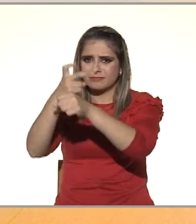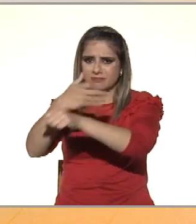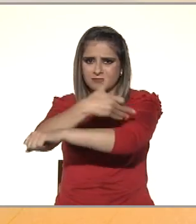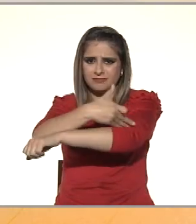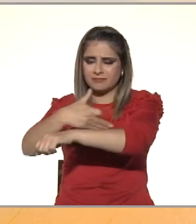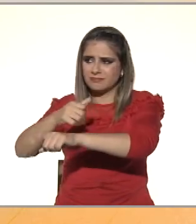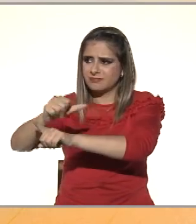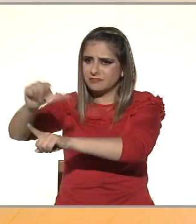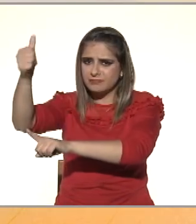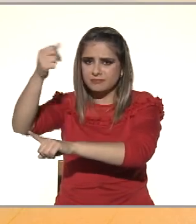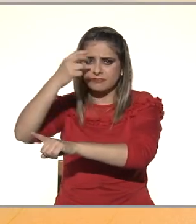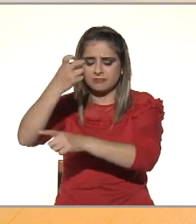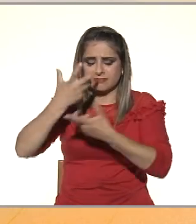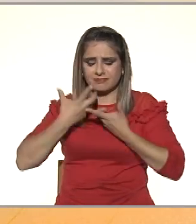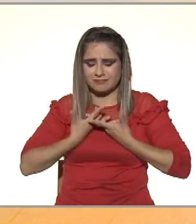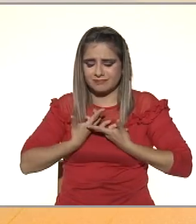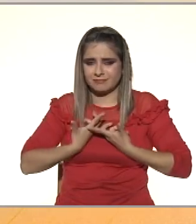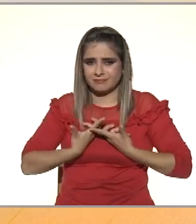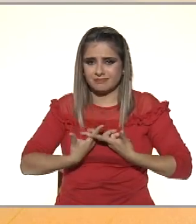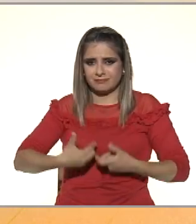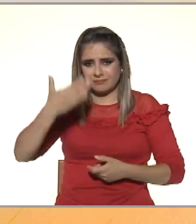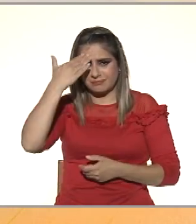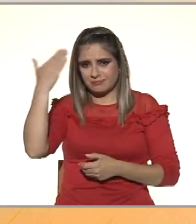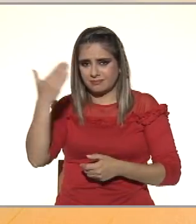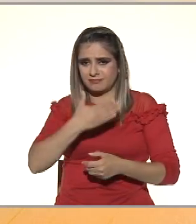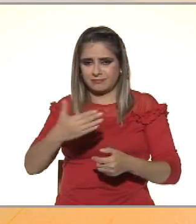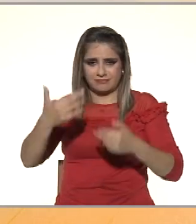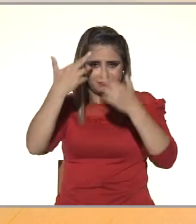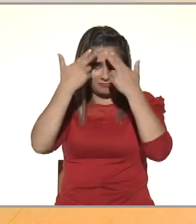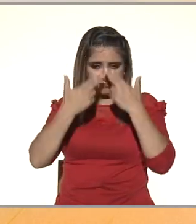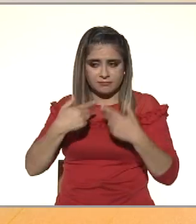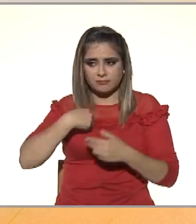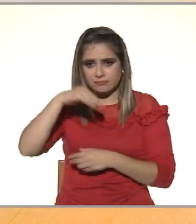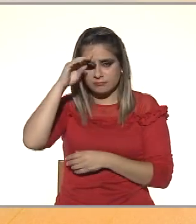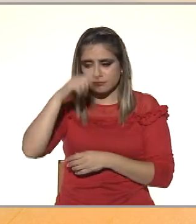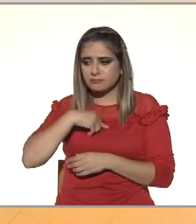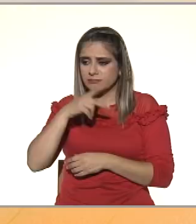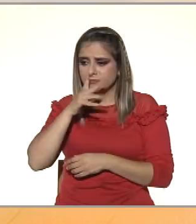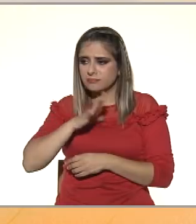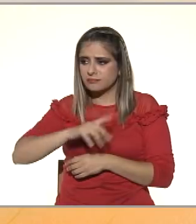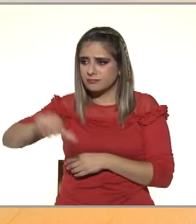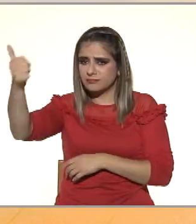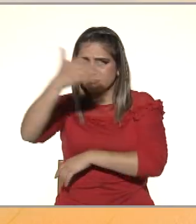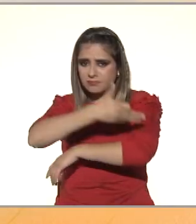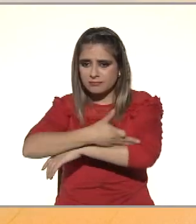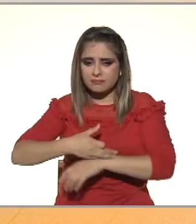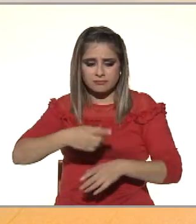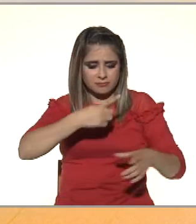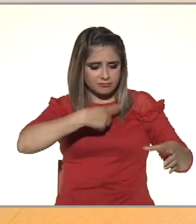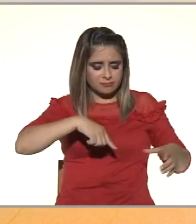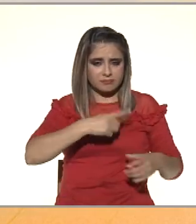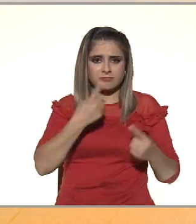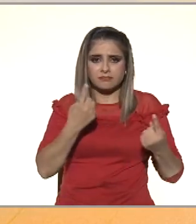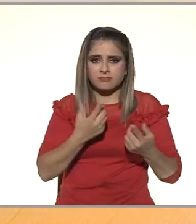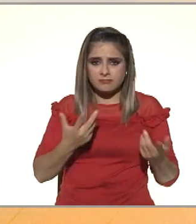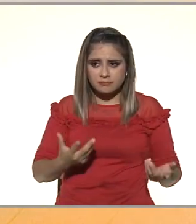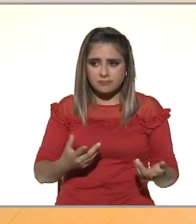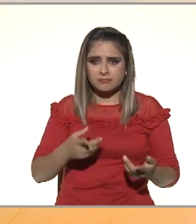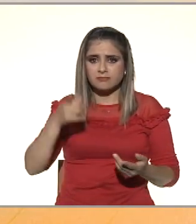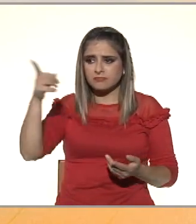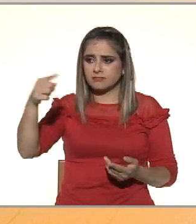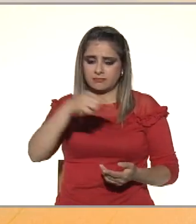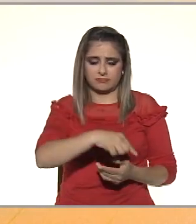mucho dolor, ¿no? Porque pensaba que mi padre tenía otra familia y que obviamente él no nos